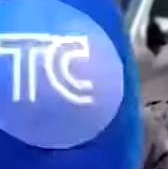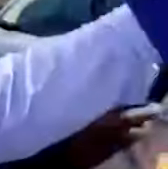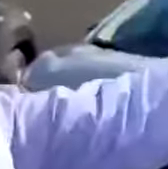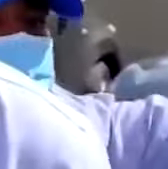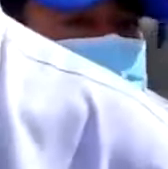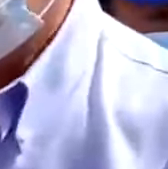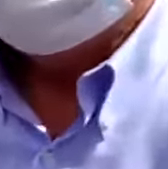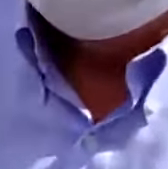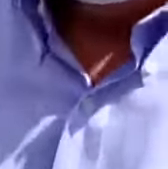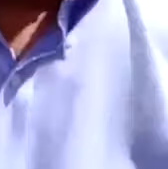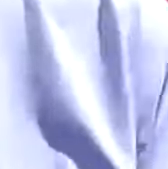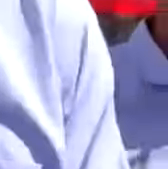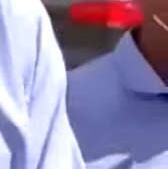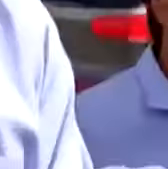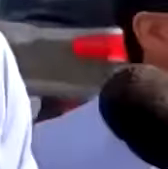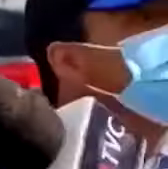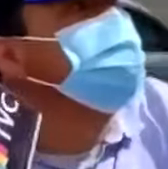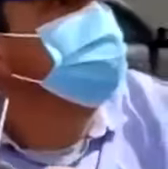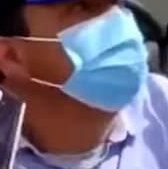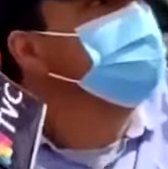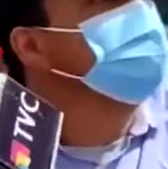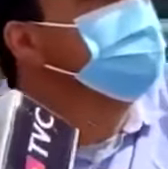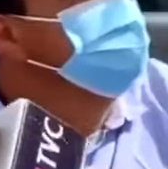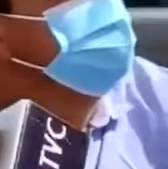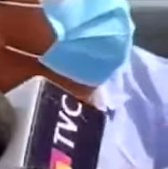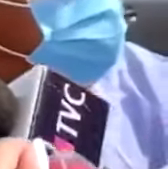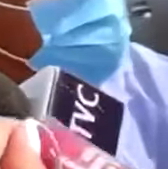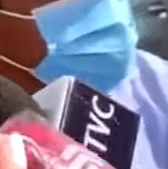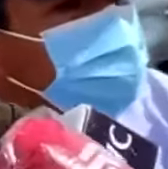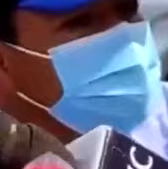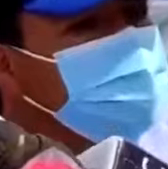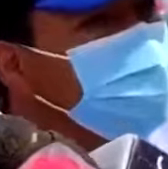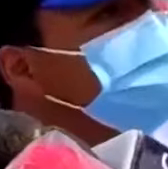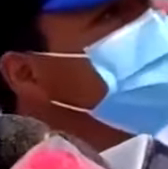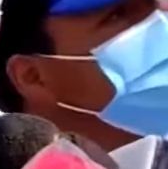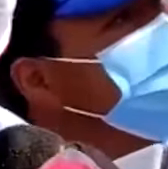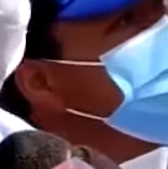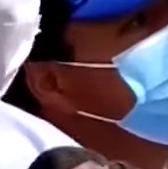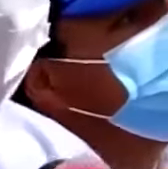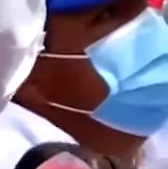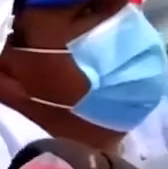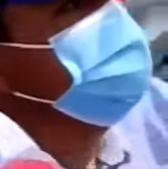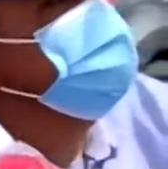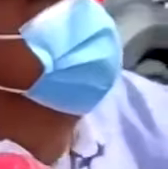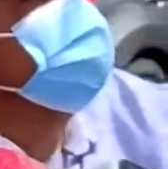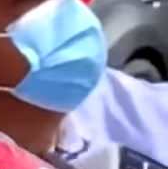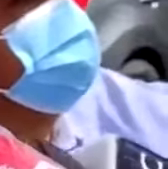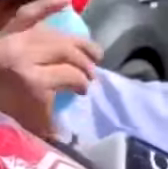Es insostenible. Gracias. La situación, señor alcalde, ya. Insostenible porque ha traicionado los intereses